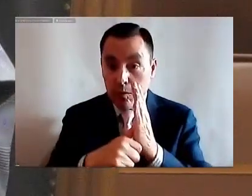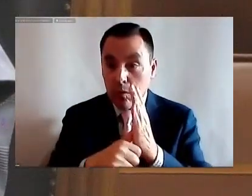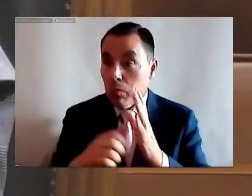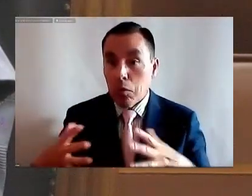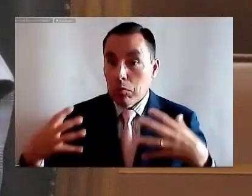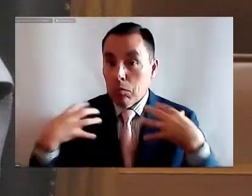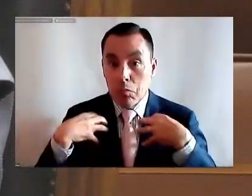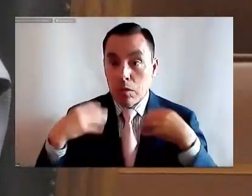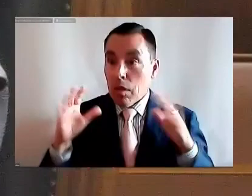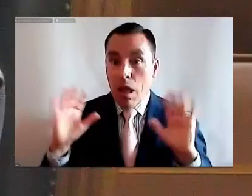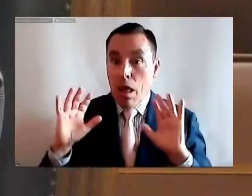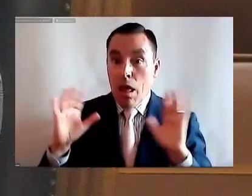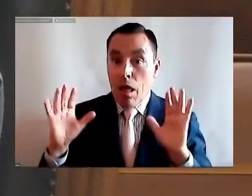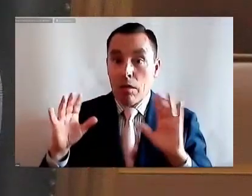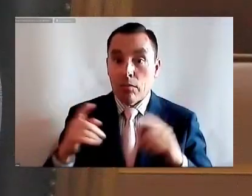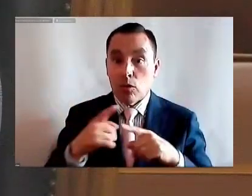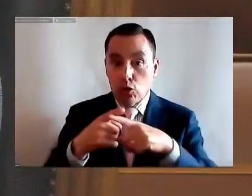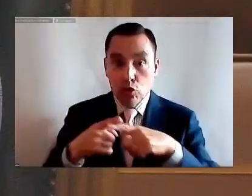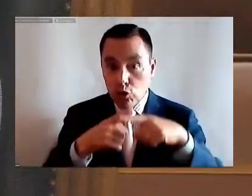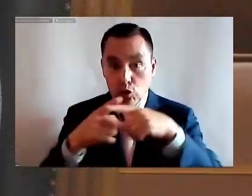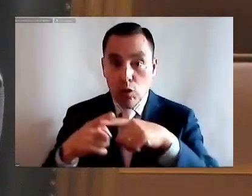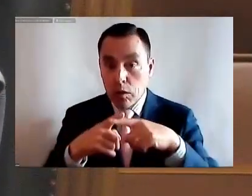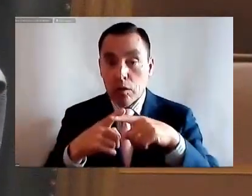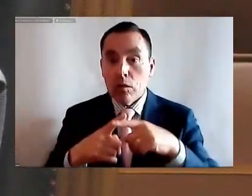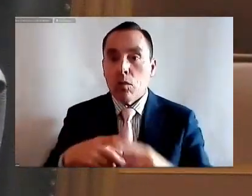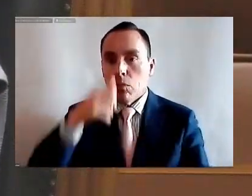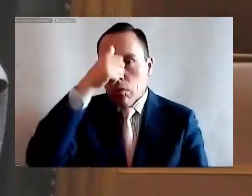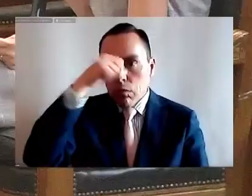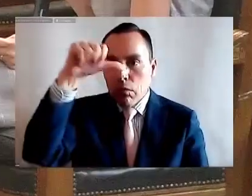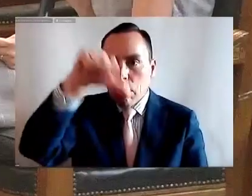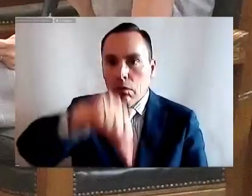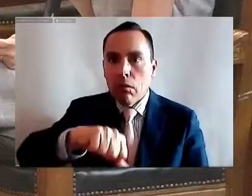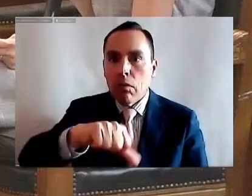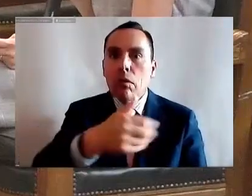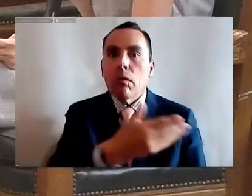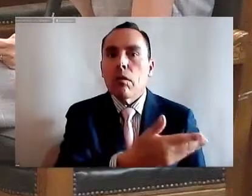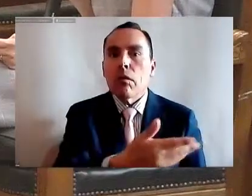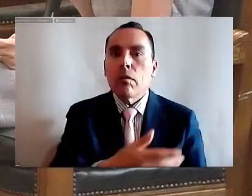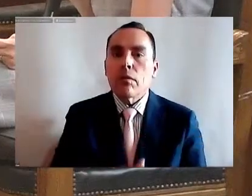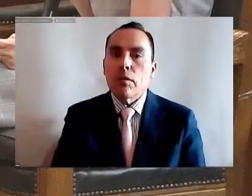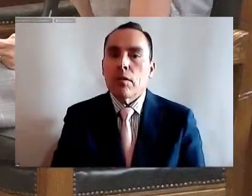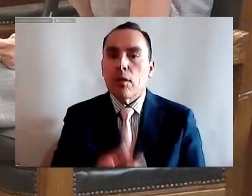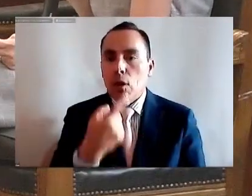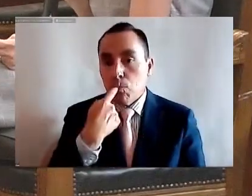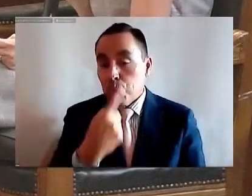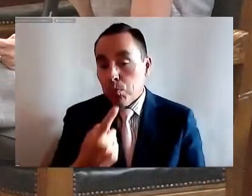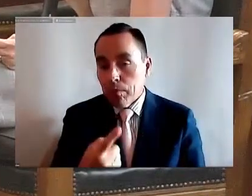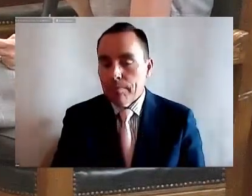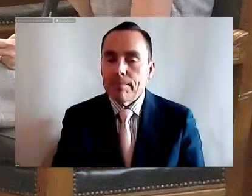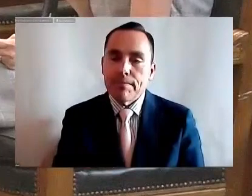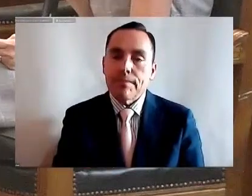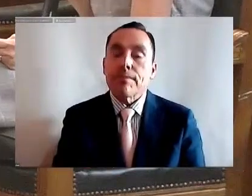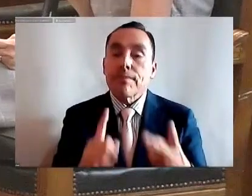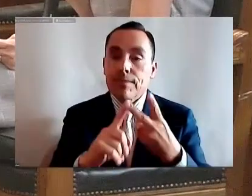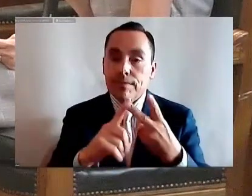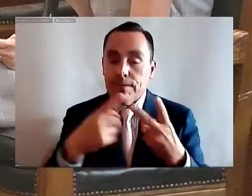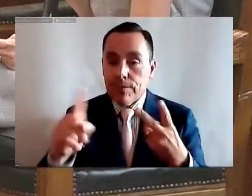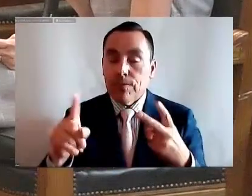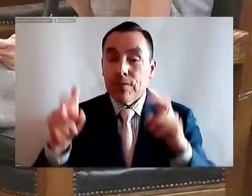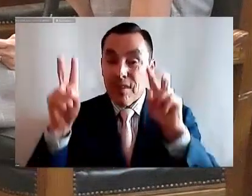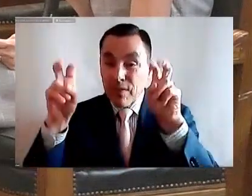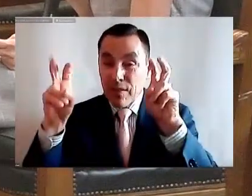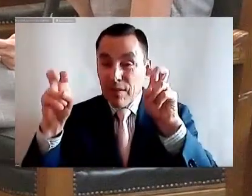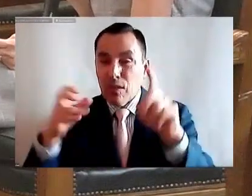responsabilidades y si son condenadas. Esa es una primera cuestión que plantea. Luego plantea el tema de la violencia